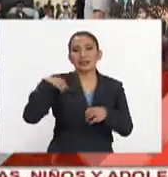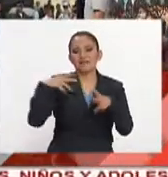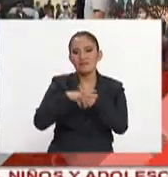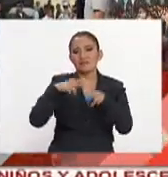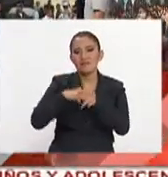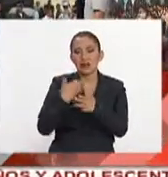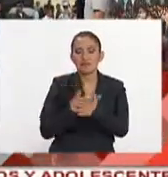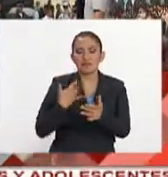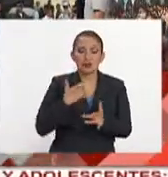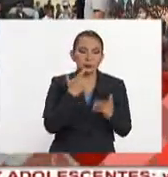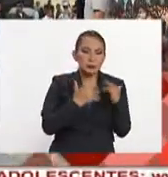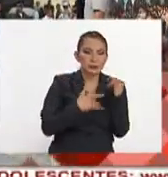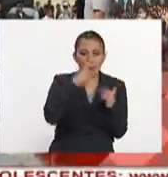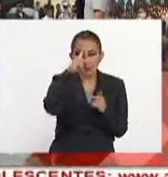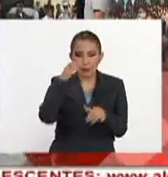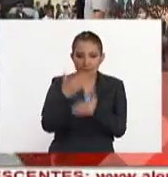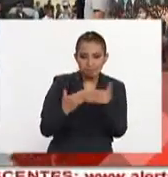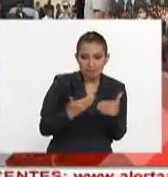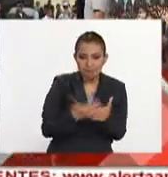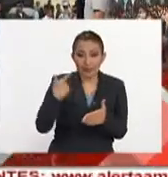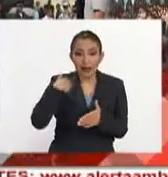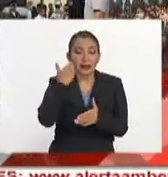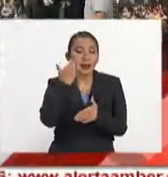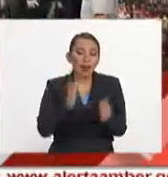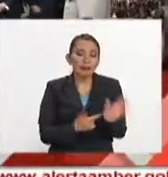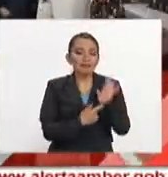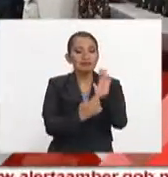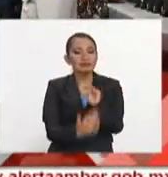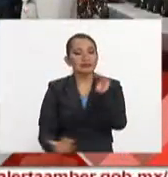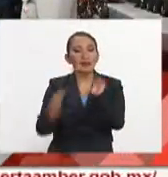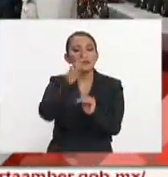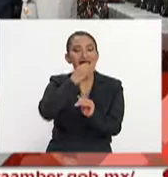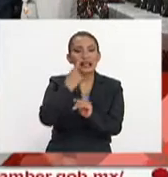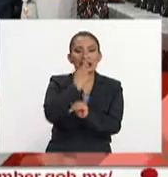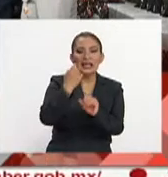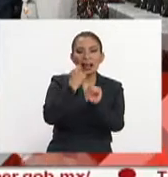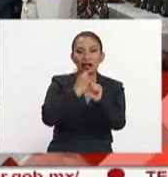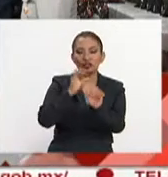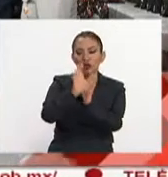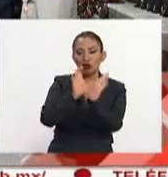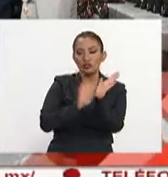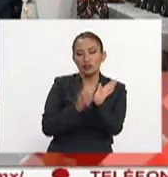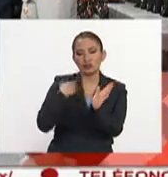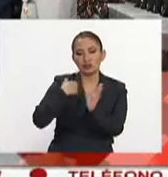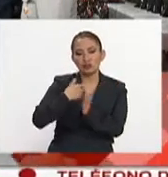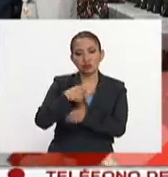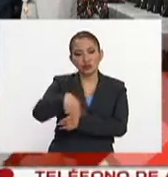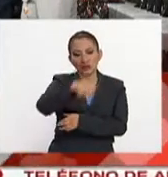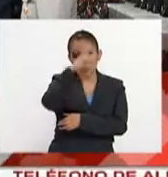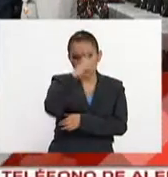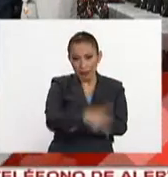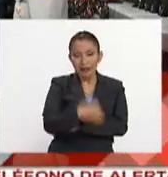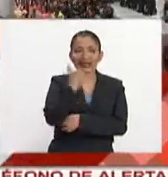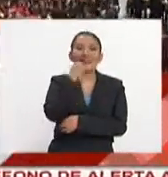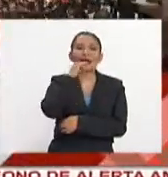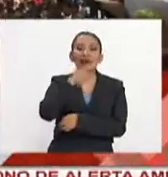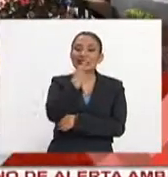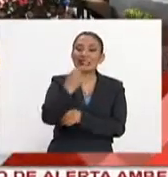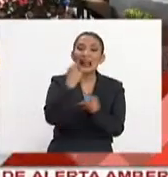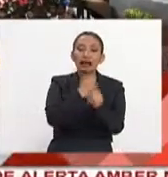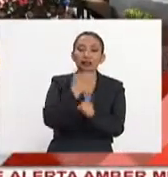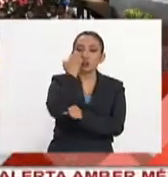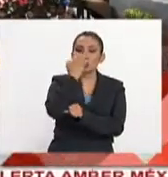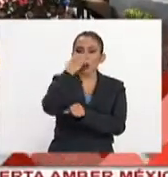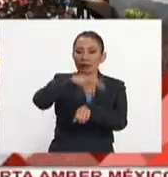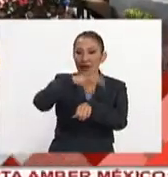México. La muestra tiene como fin enaltecer los festejos por el centenario de la Constitución Política de México, así como los 100 años de la